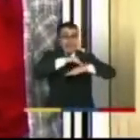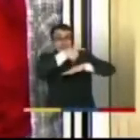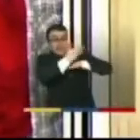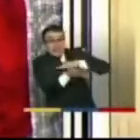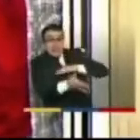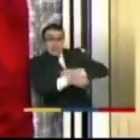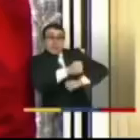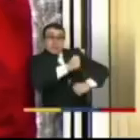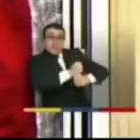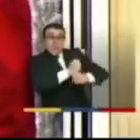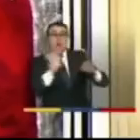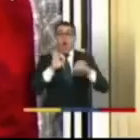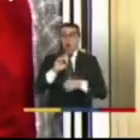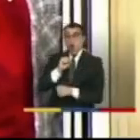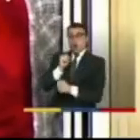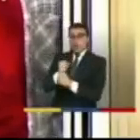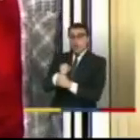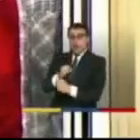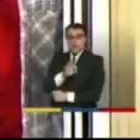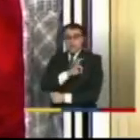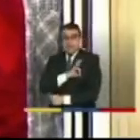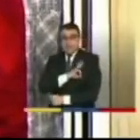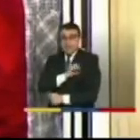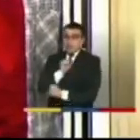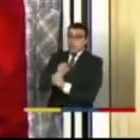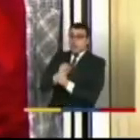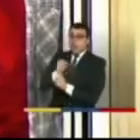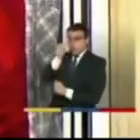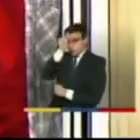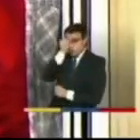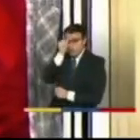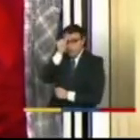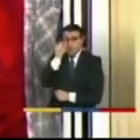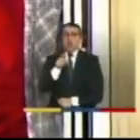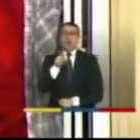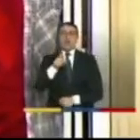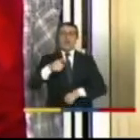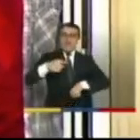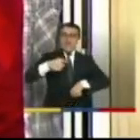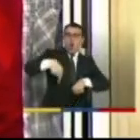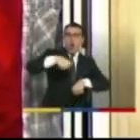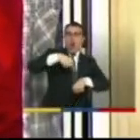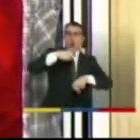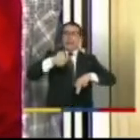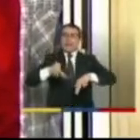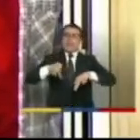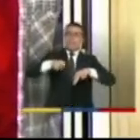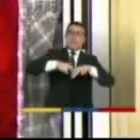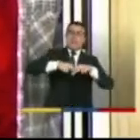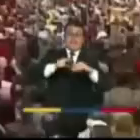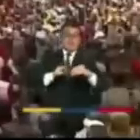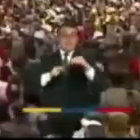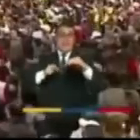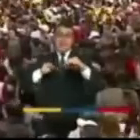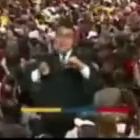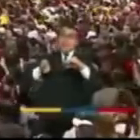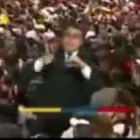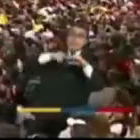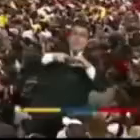al trabajar un sábado y un domingo haya unas extras en el salario